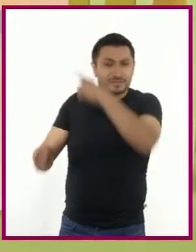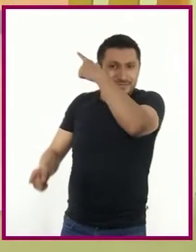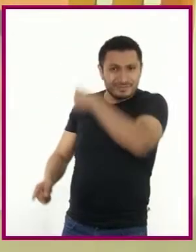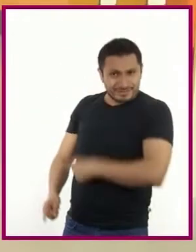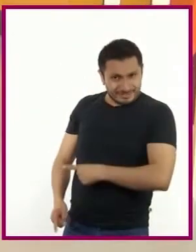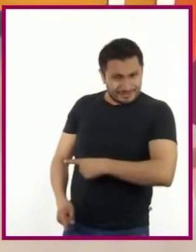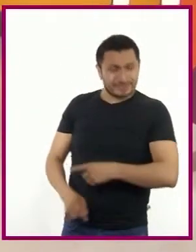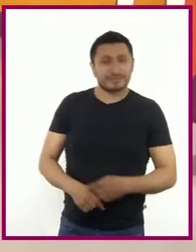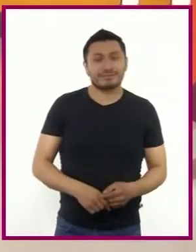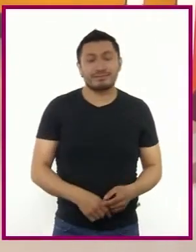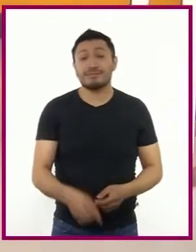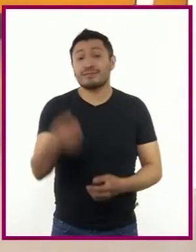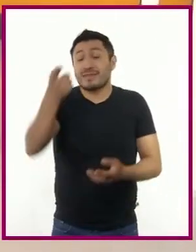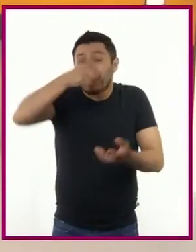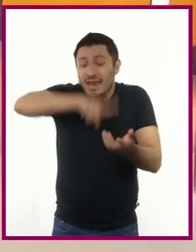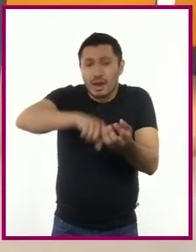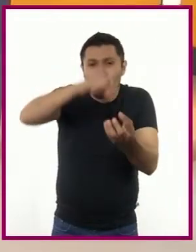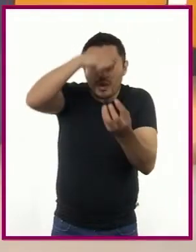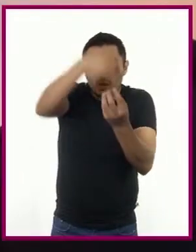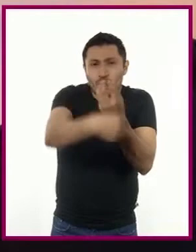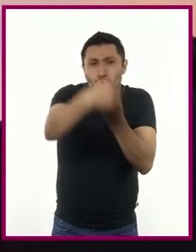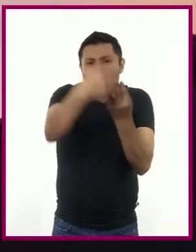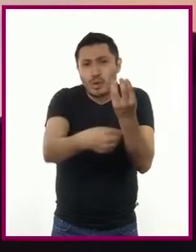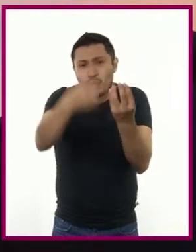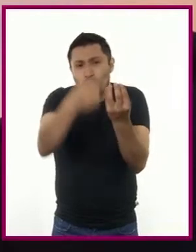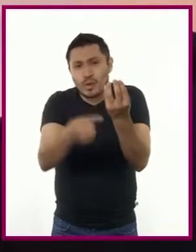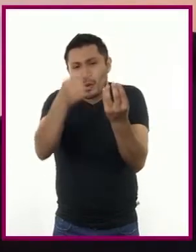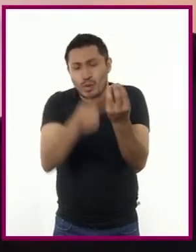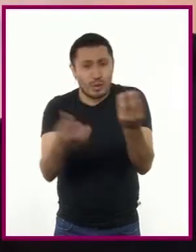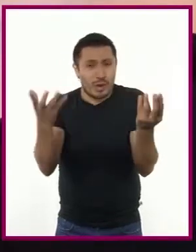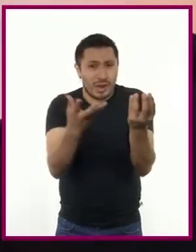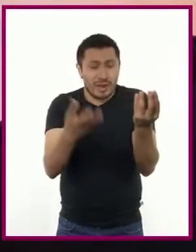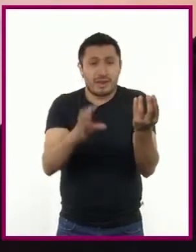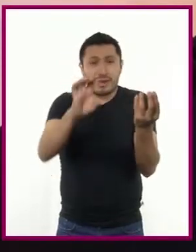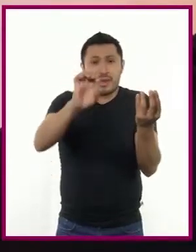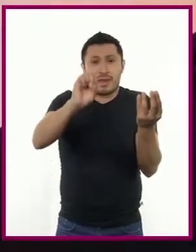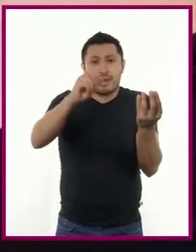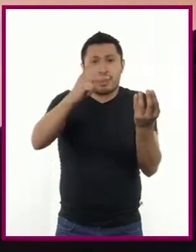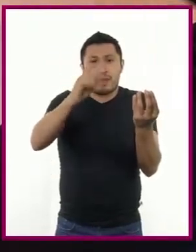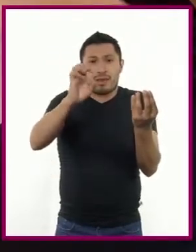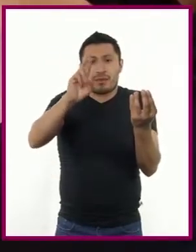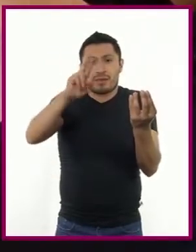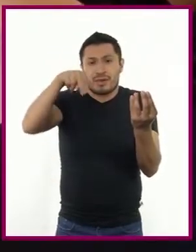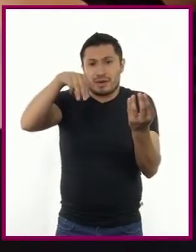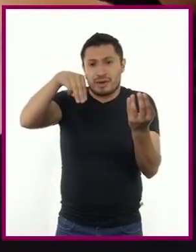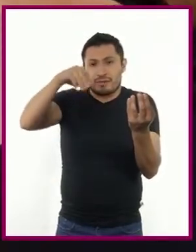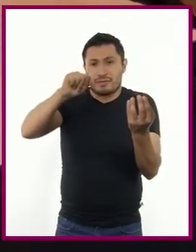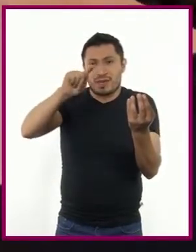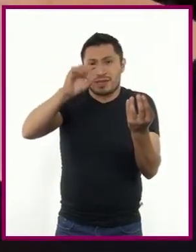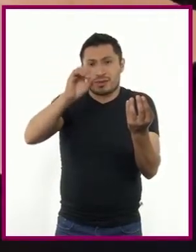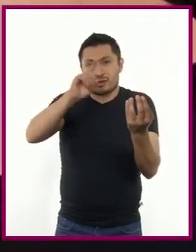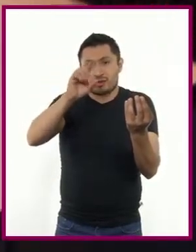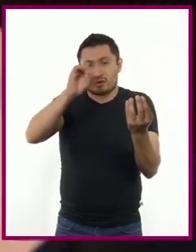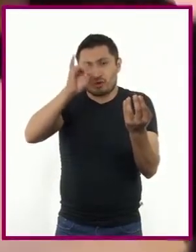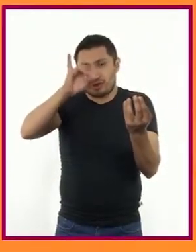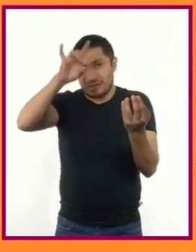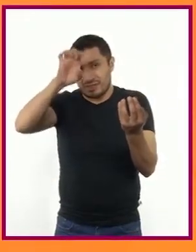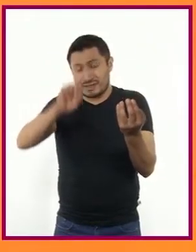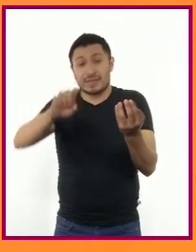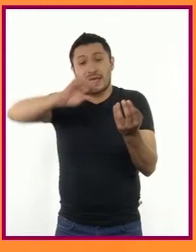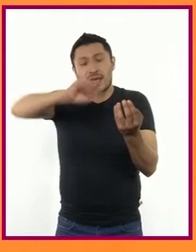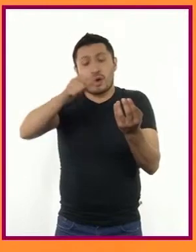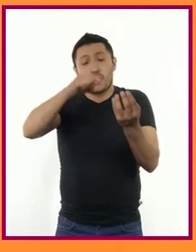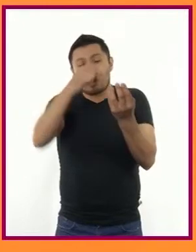maestro. En ellos se producen los espermatozoides. De los tubos seminíferos pasan a otro